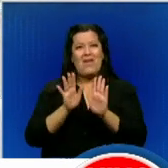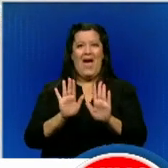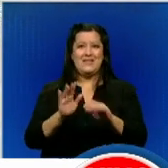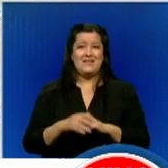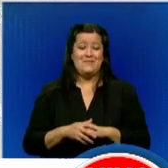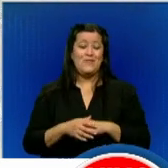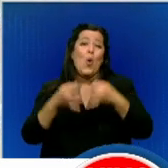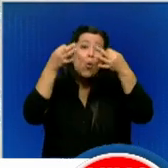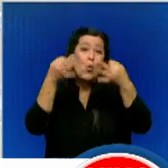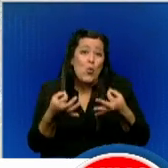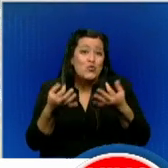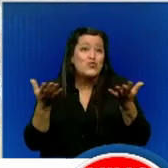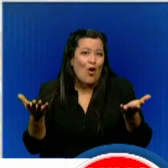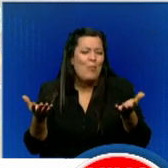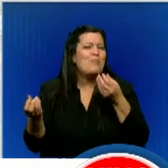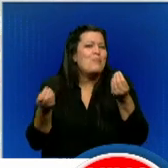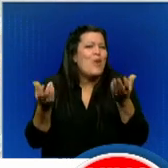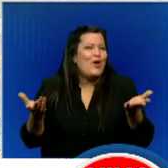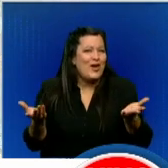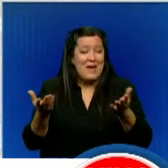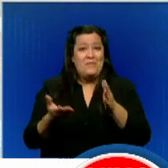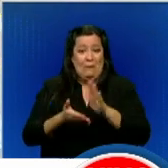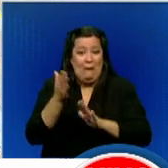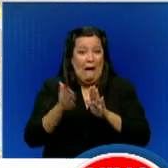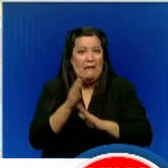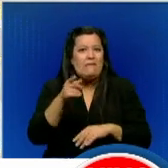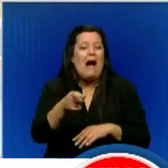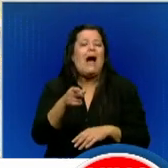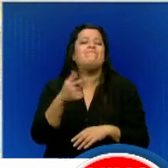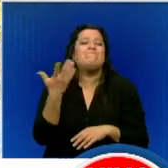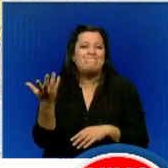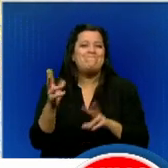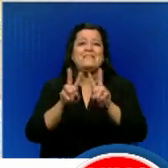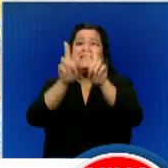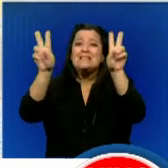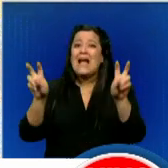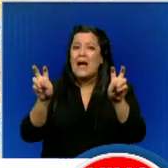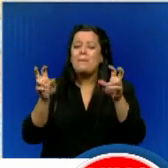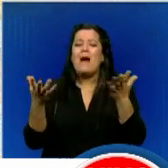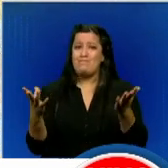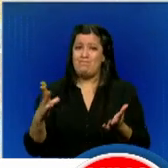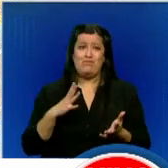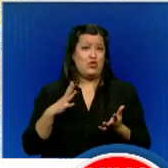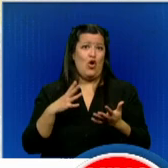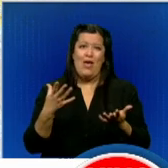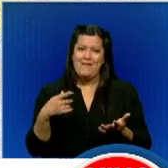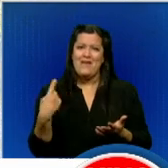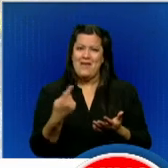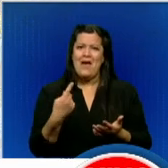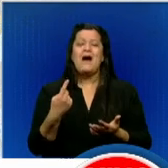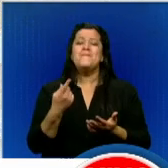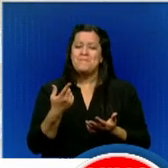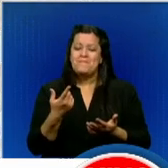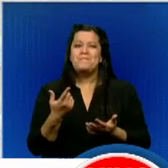justamente porque venía un trasfondo de la cual todavía no se advertía